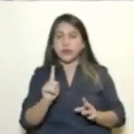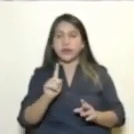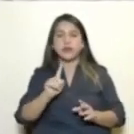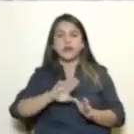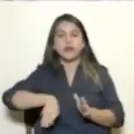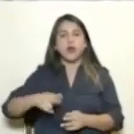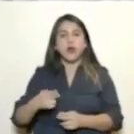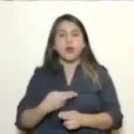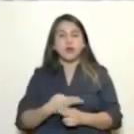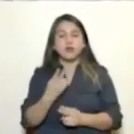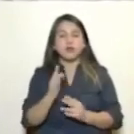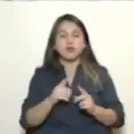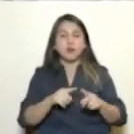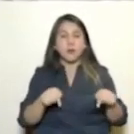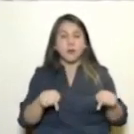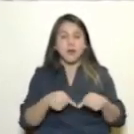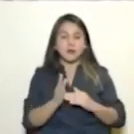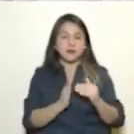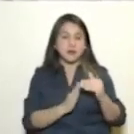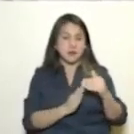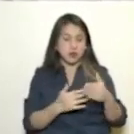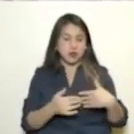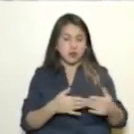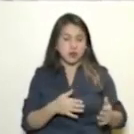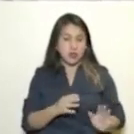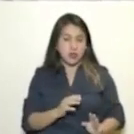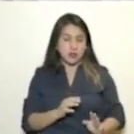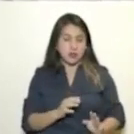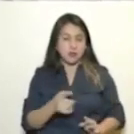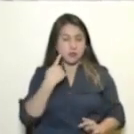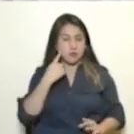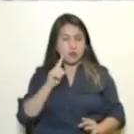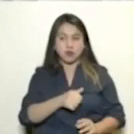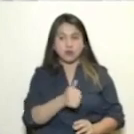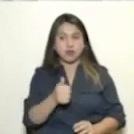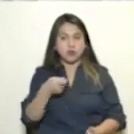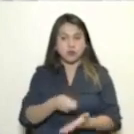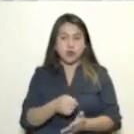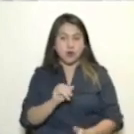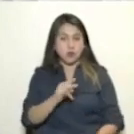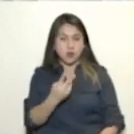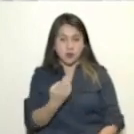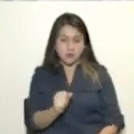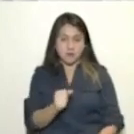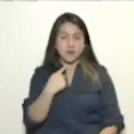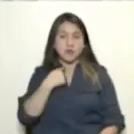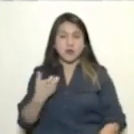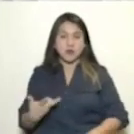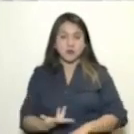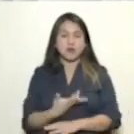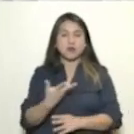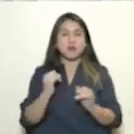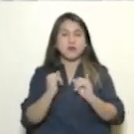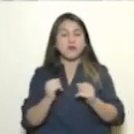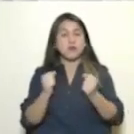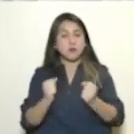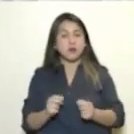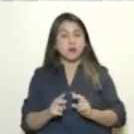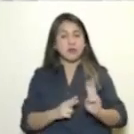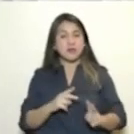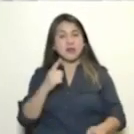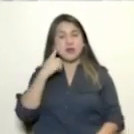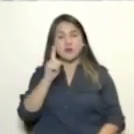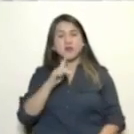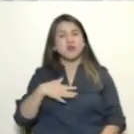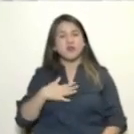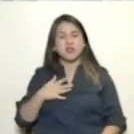pieza o del departamento, donde quiera que estén. Pero lo demás todo paga IVA. En consecuencia, es una forma de poder hacerlo. Pero no